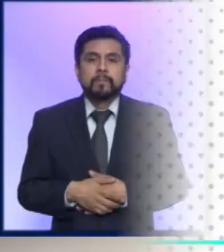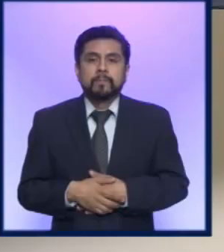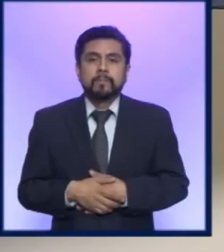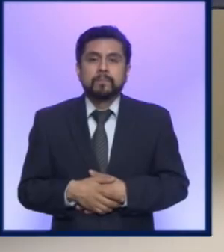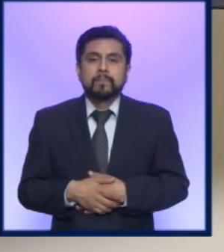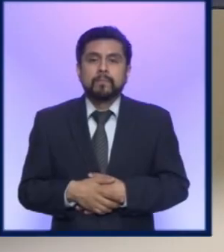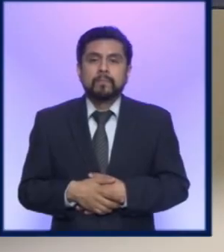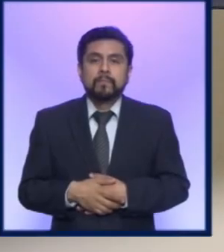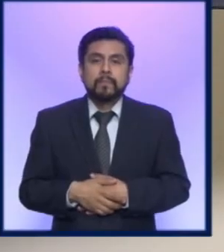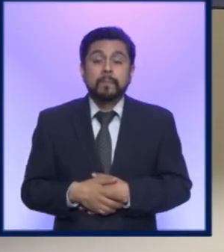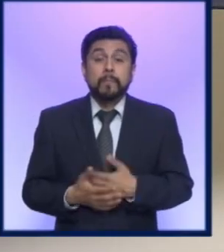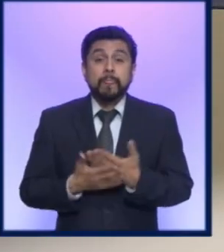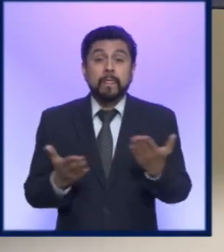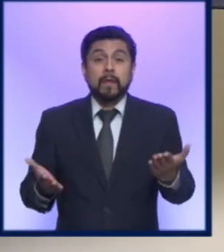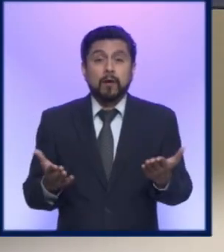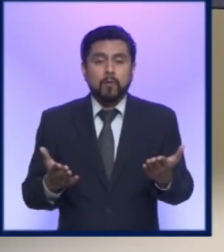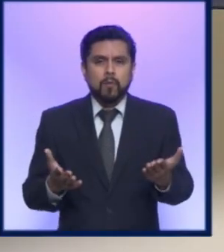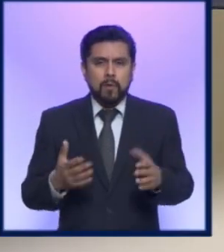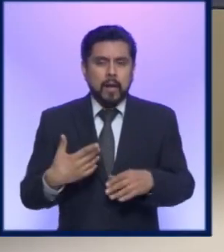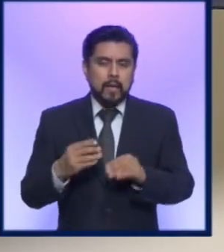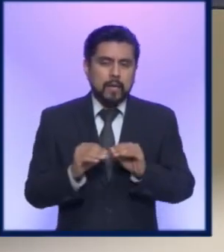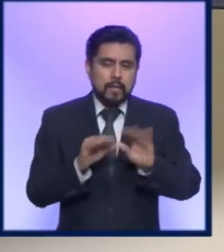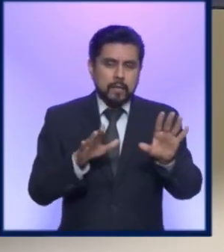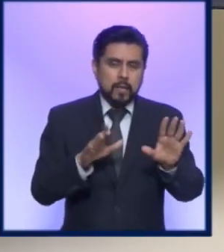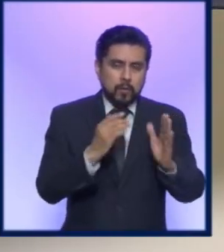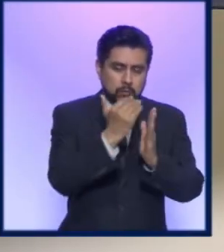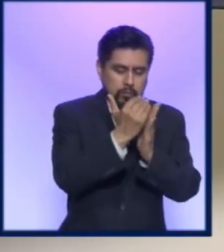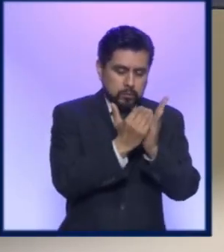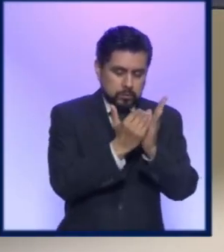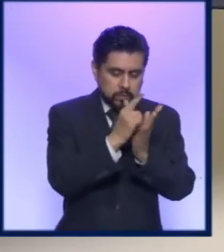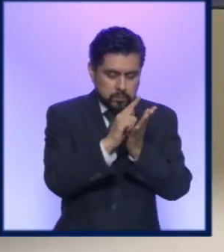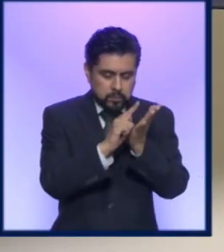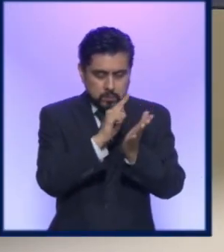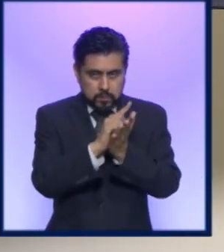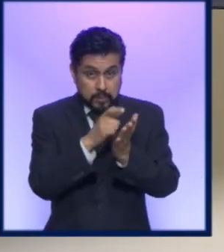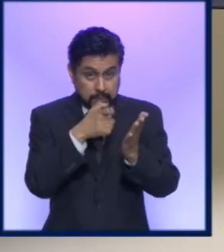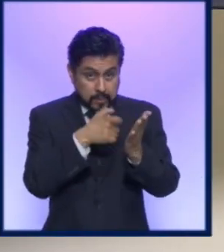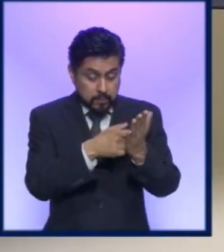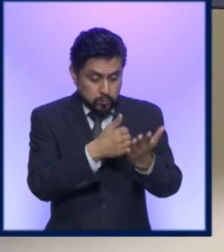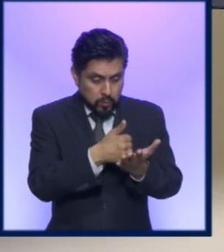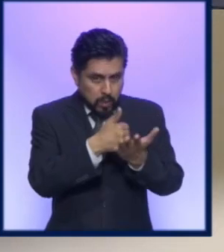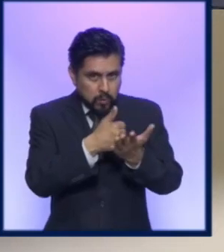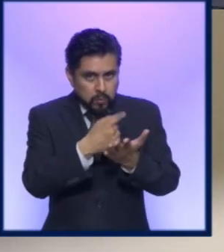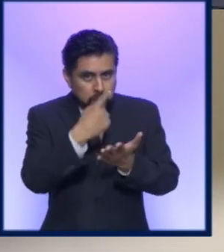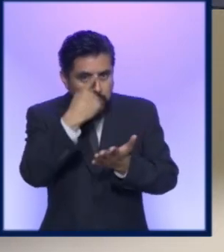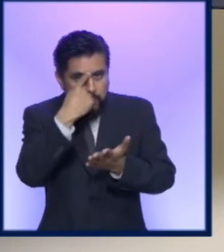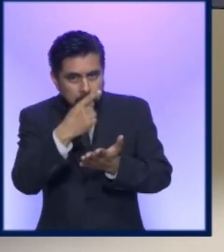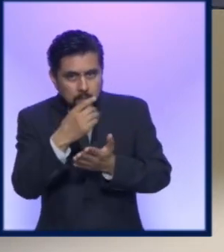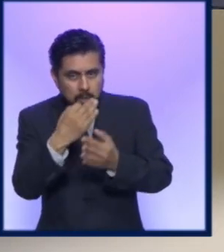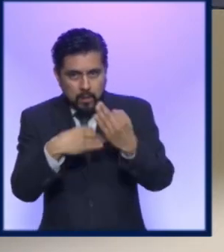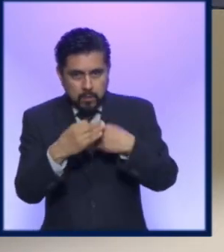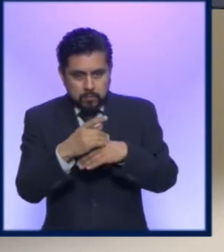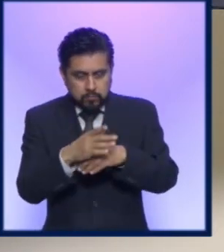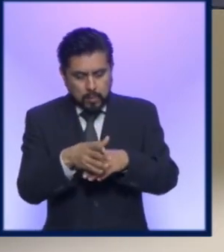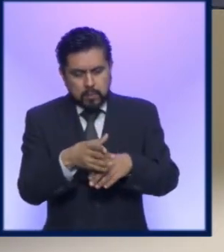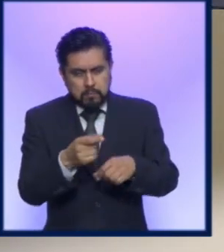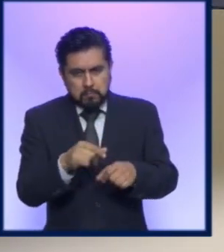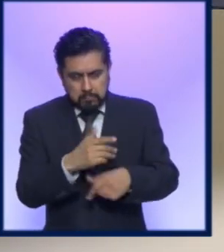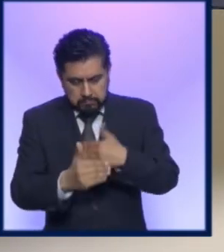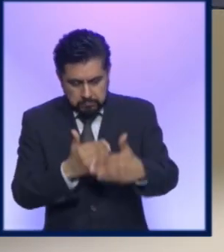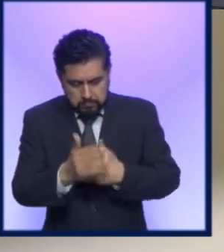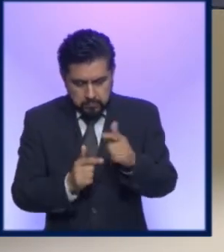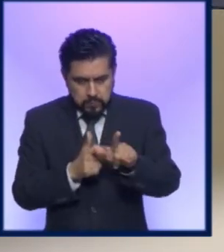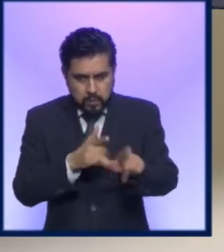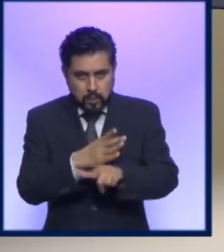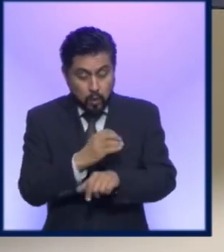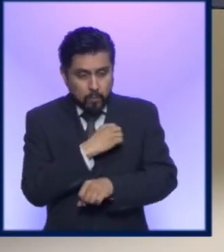ahora tenemos muy en claro que Los criterios jurisprudenciales son los que son vinculantes u obligatorios Entonces te